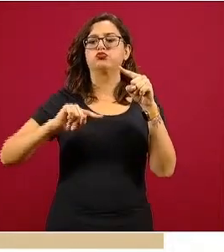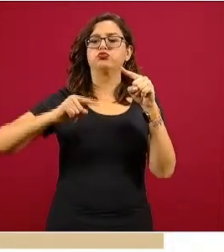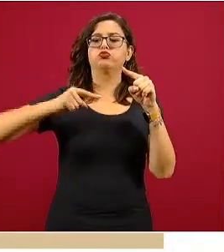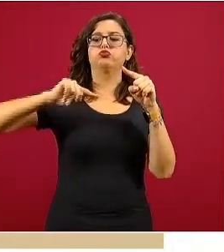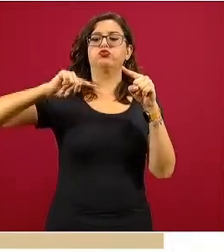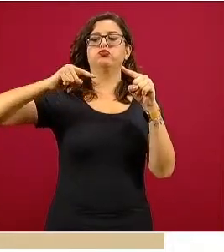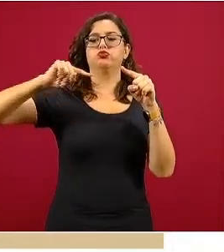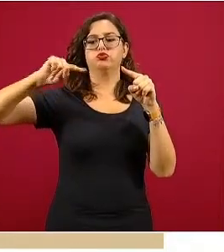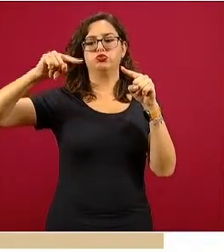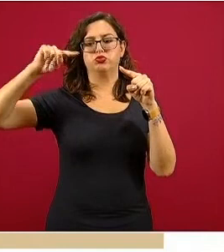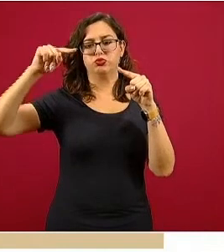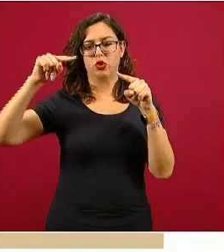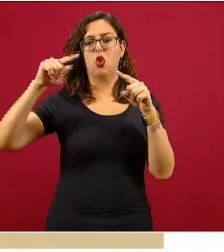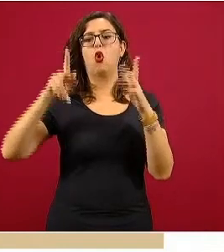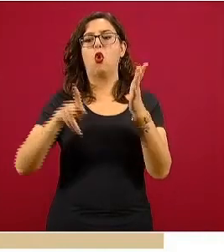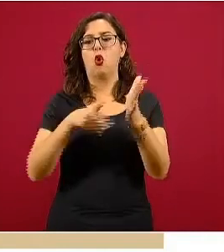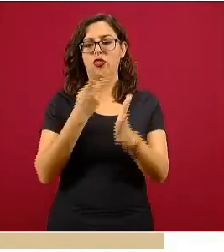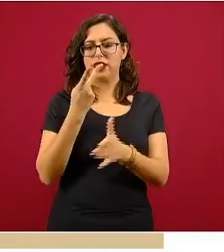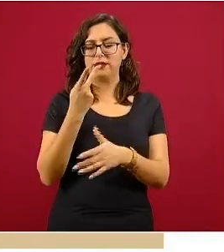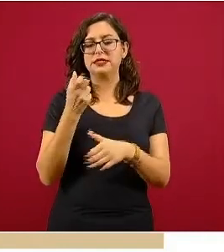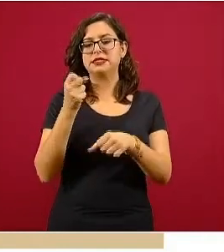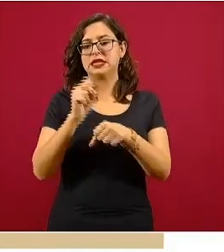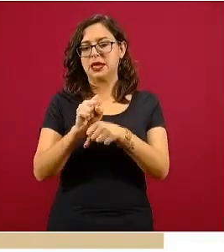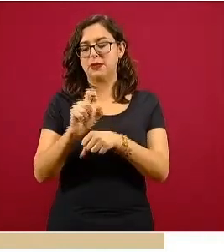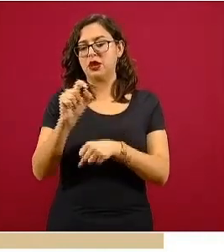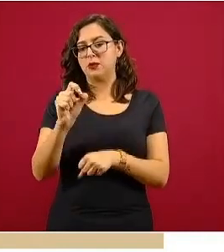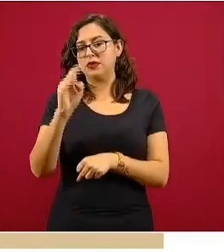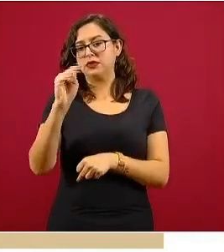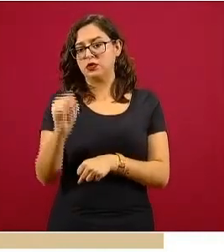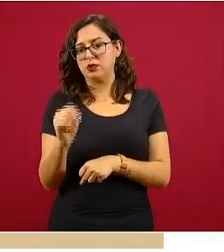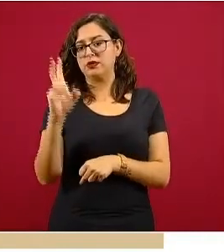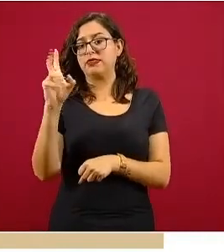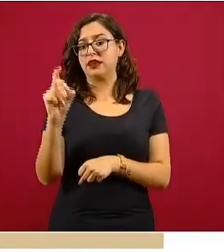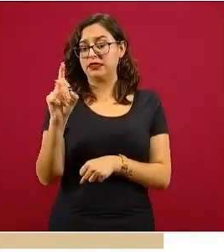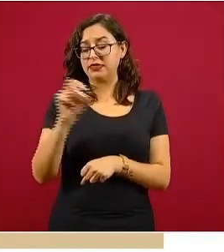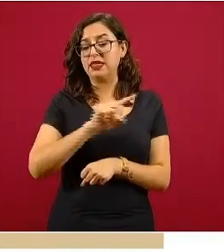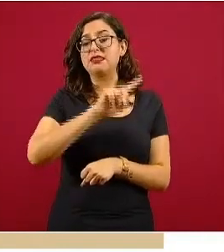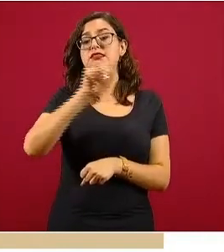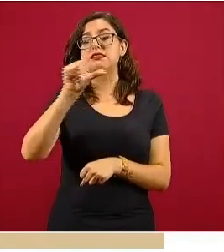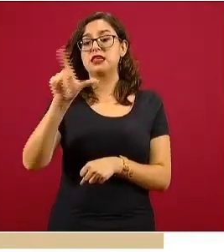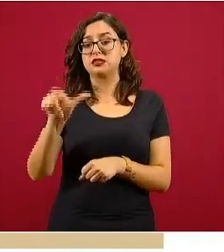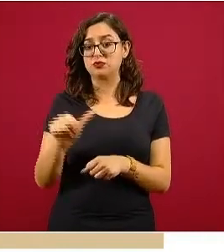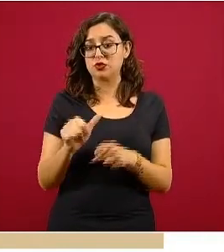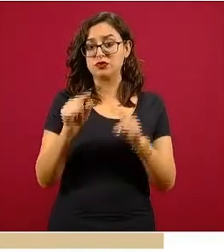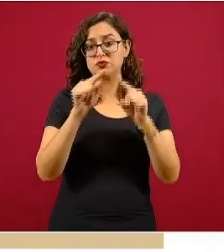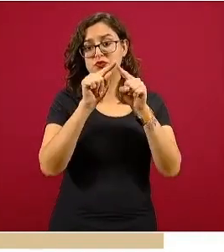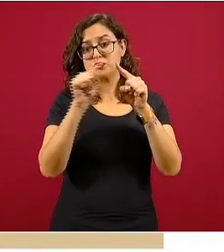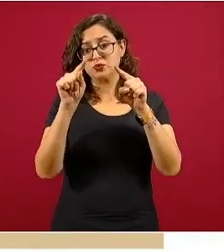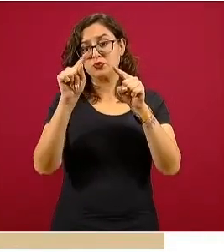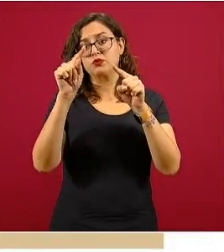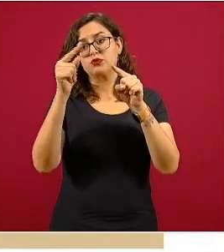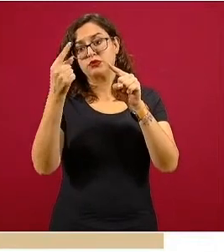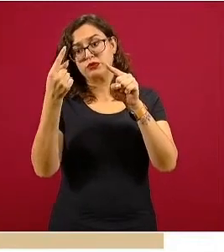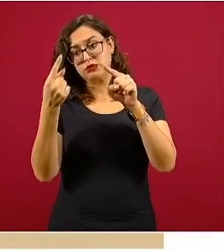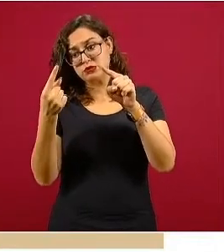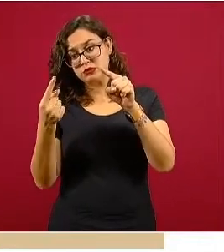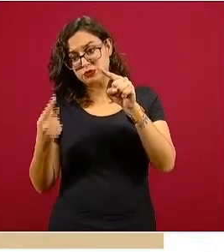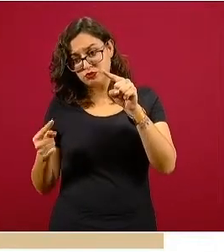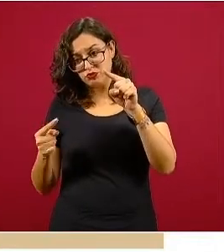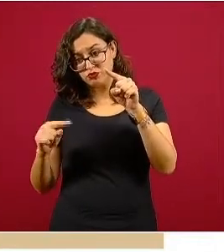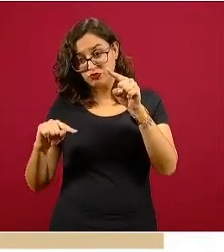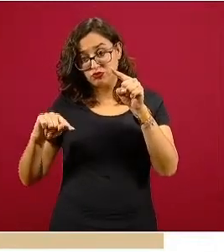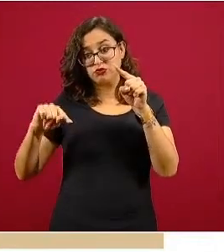similares a la semana 23 en la 29 y la 30, y posterior a estas semanas vemos ya un descenso, aunque con una nueva